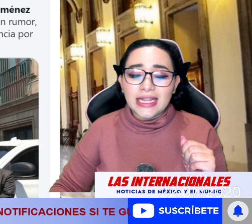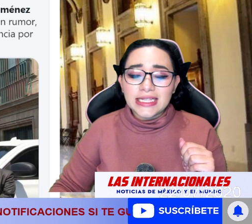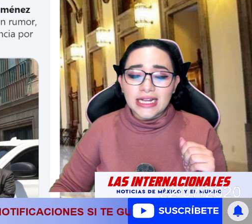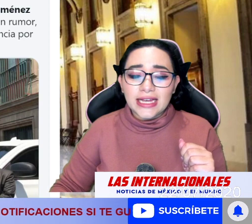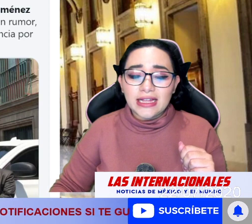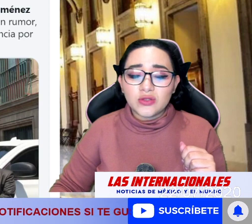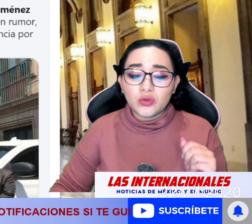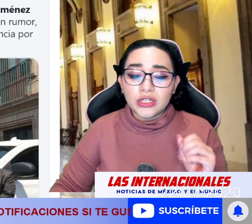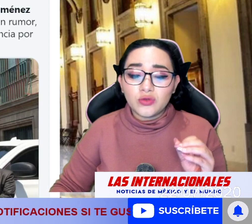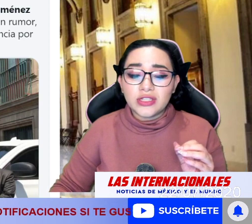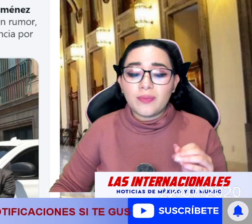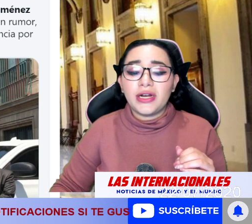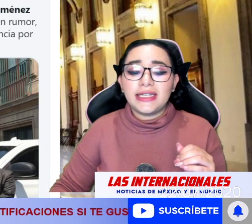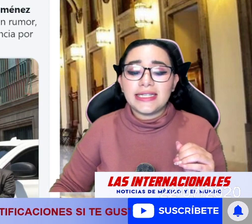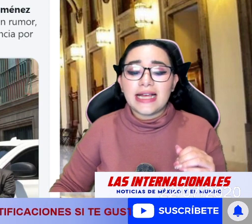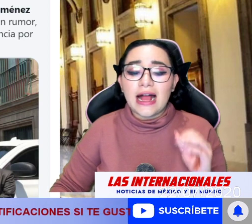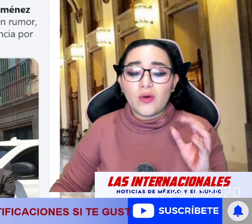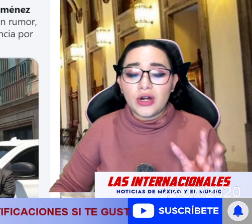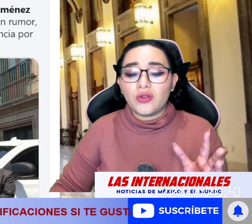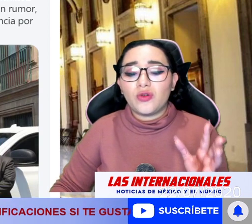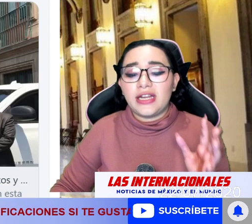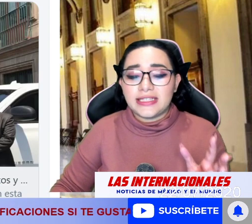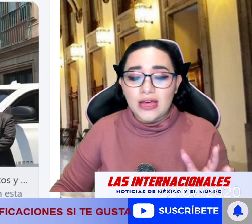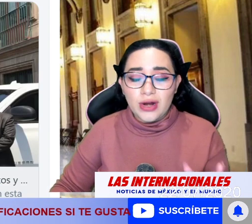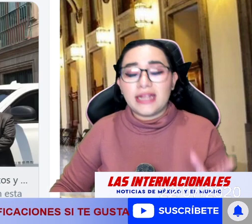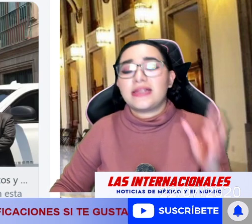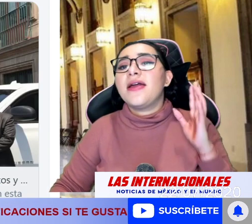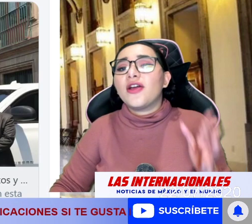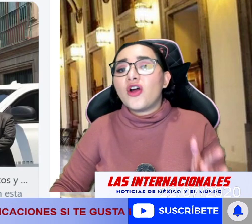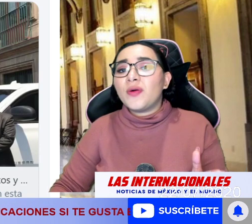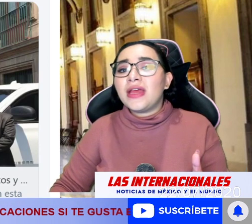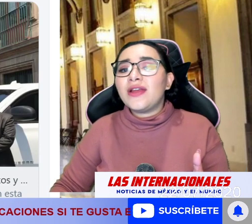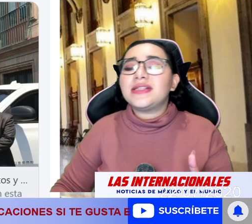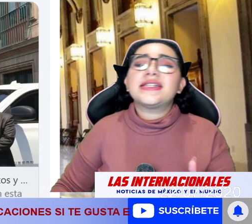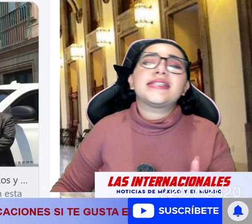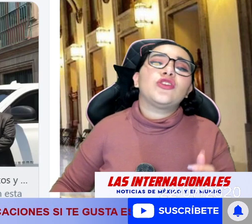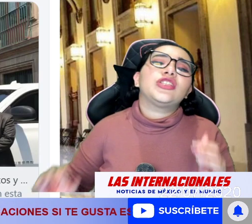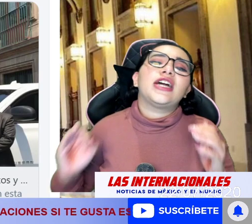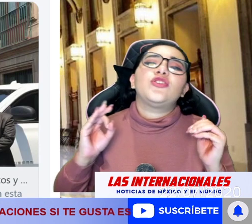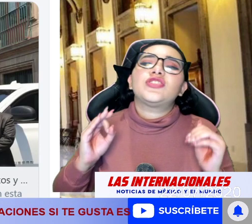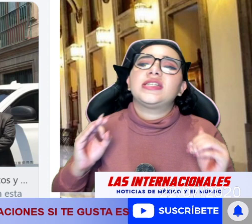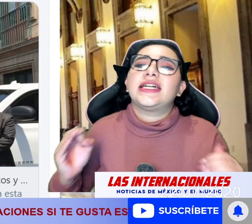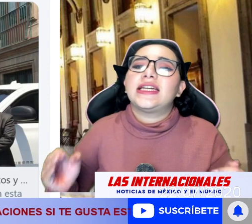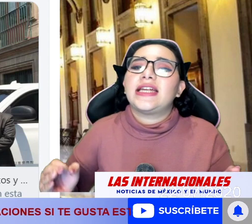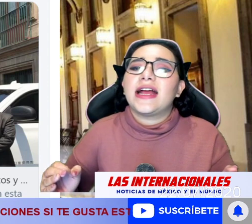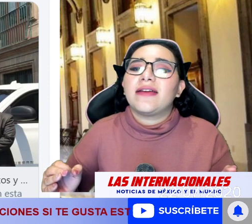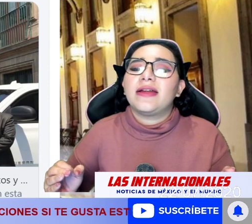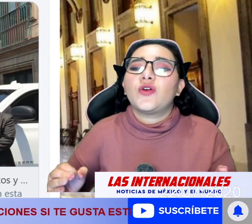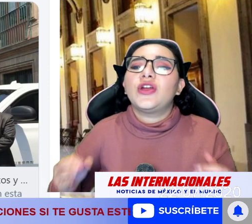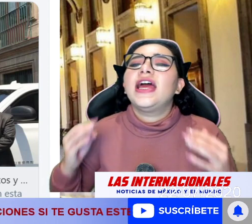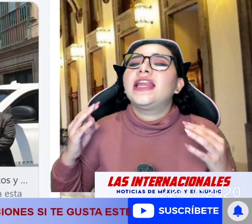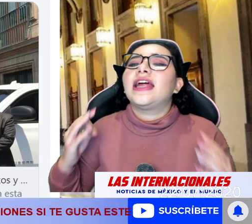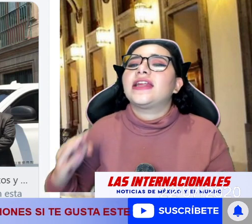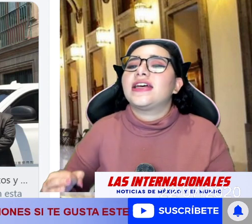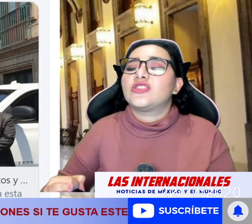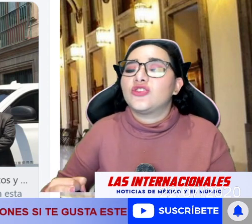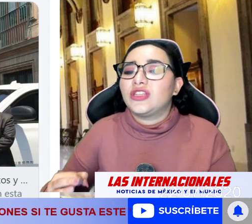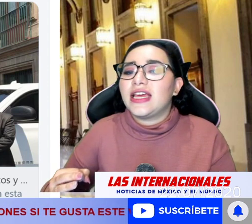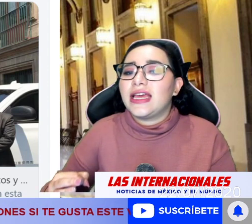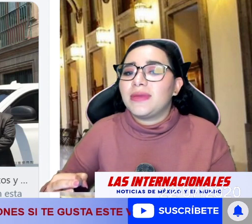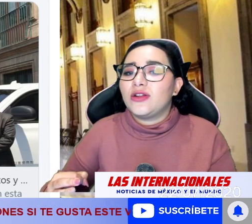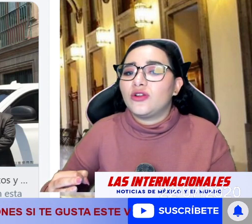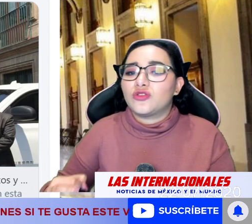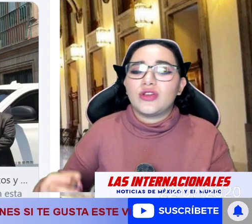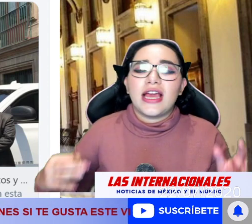que no queda descargada su renuncia por el desacuerdo con las aduanas como bien lo dice esta nota no se trata nada que ver con la relación